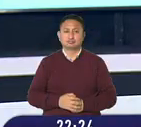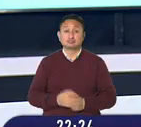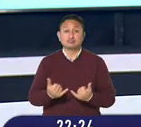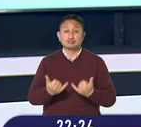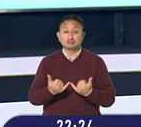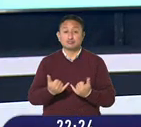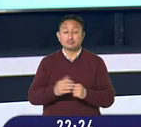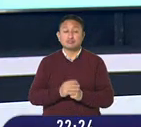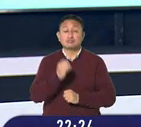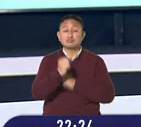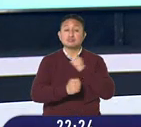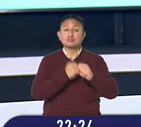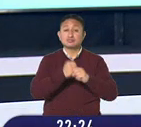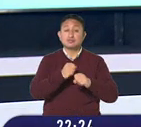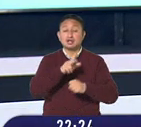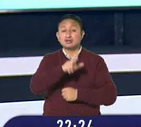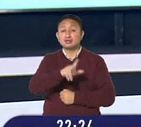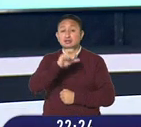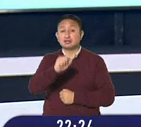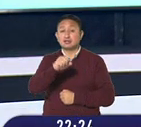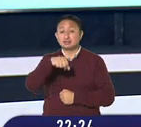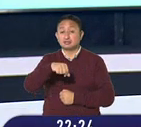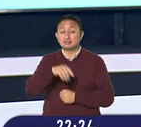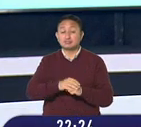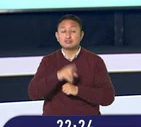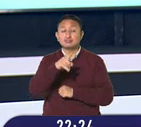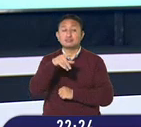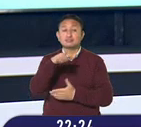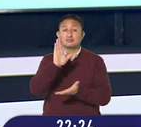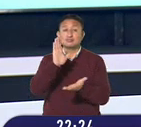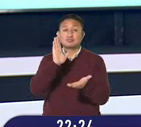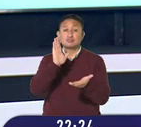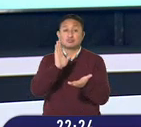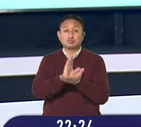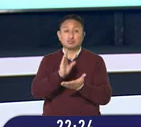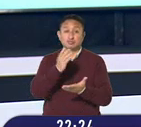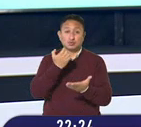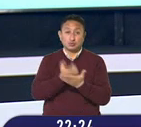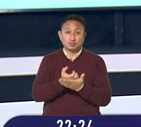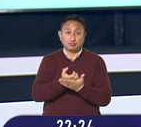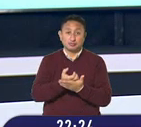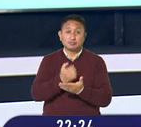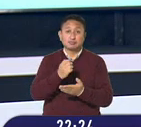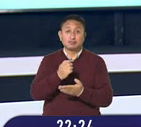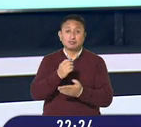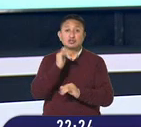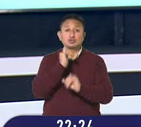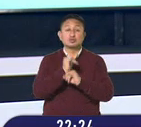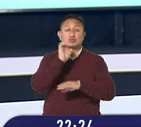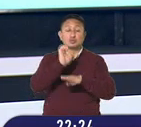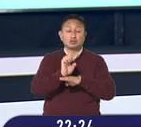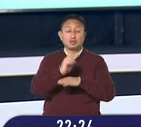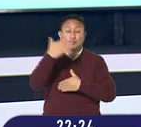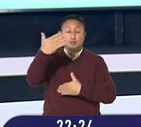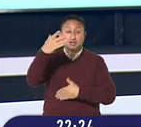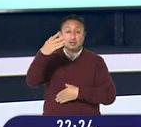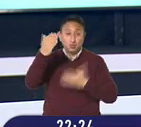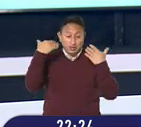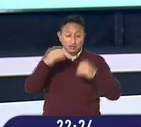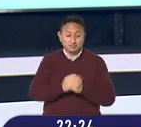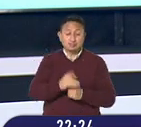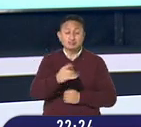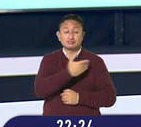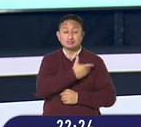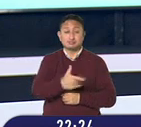del aniversario número 30 del Instituto Ecuatoriano de Economía Política en Guayaquil, el presidente Guillermo Lasso